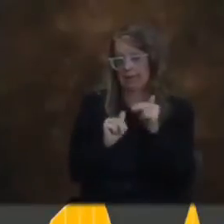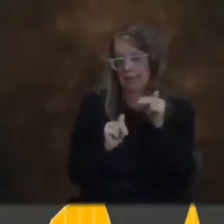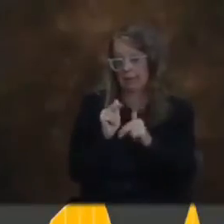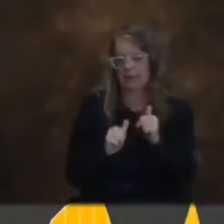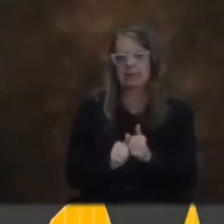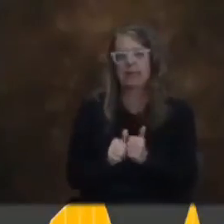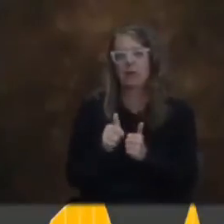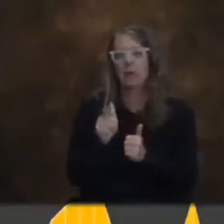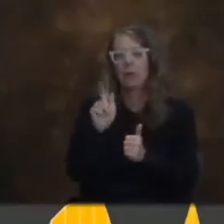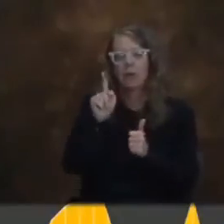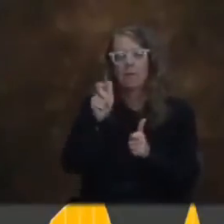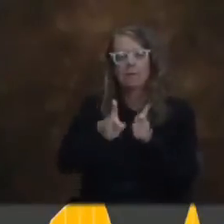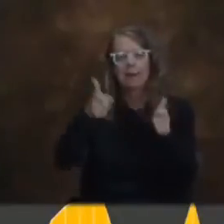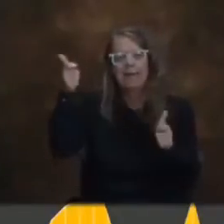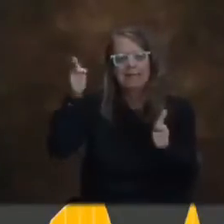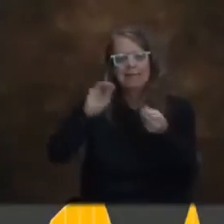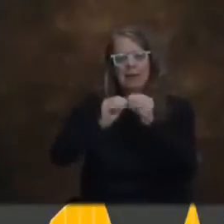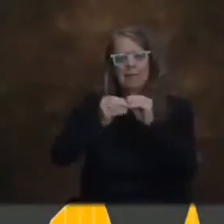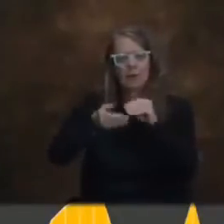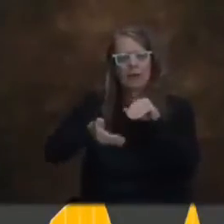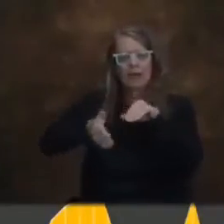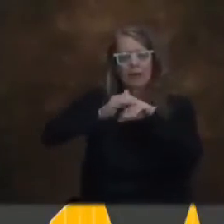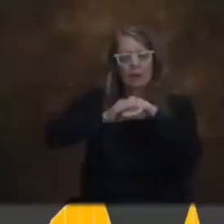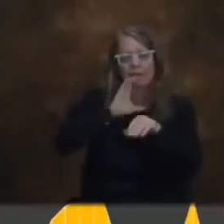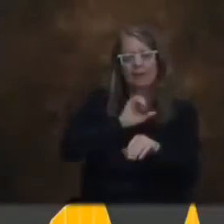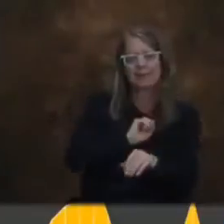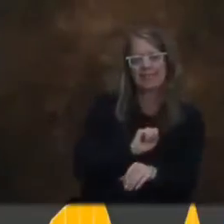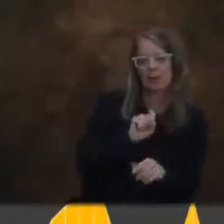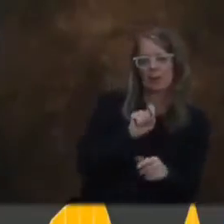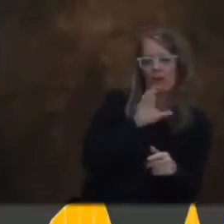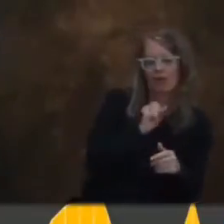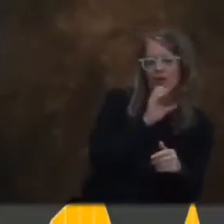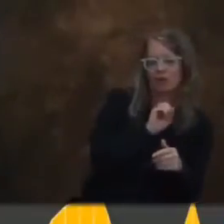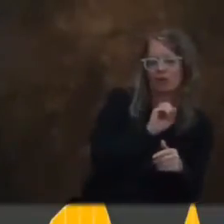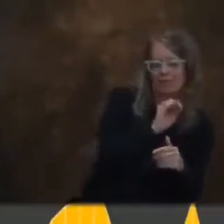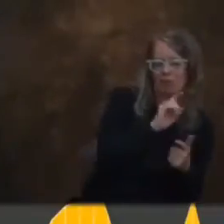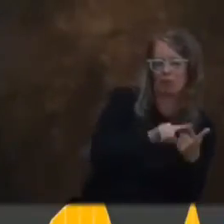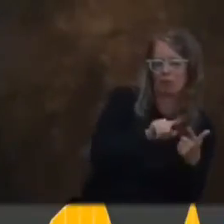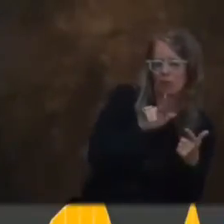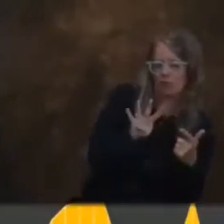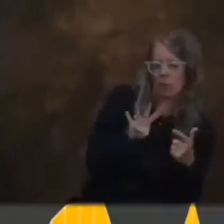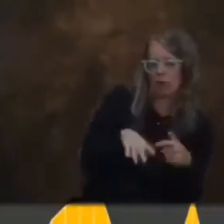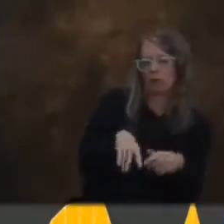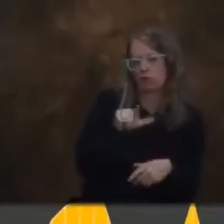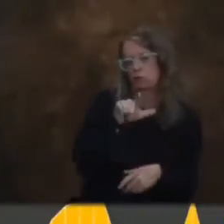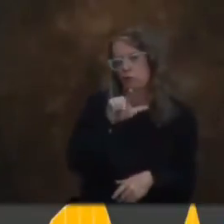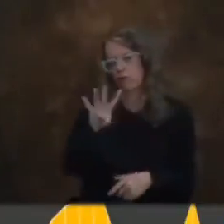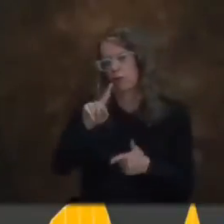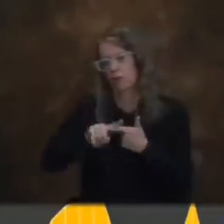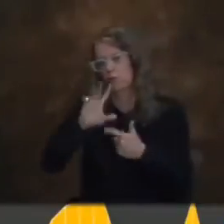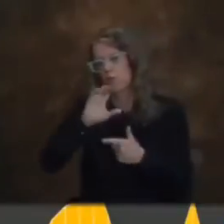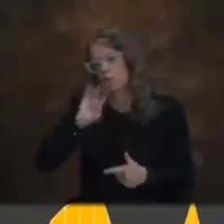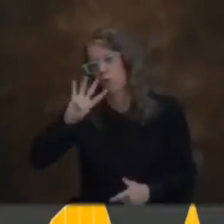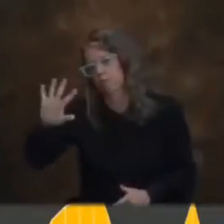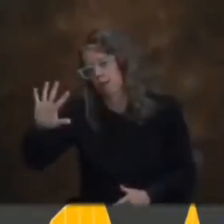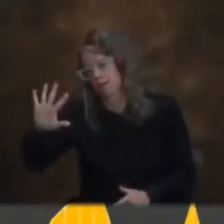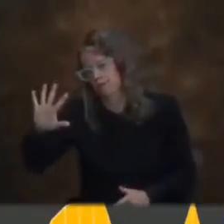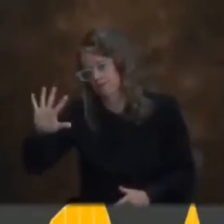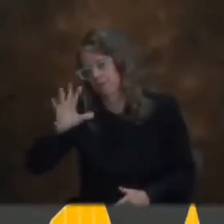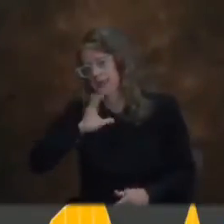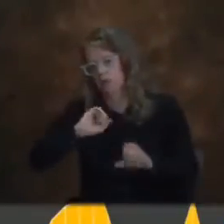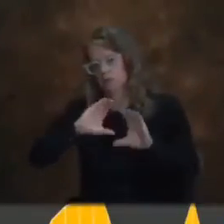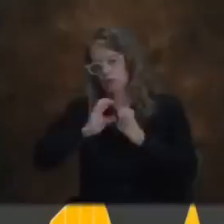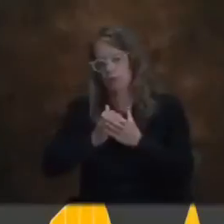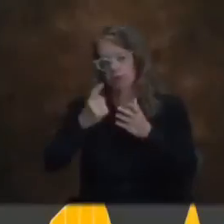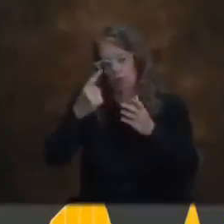están en el grupo de 25 a 44 y 45 a 64 guarden esa imagen visual porque lo